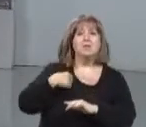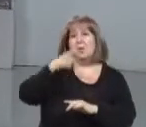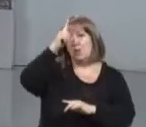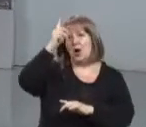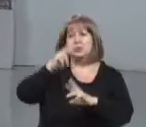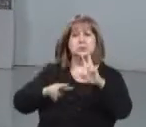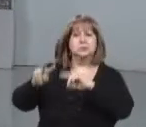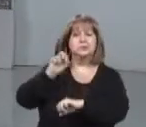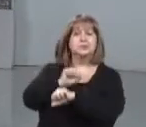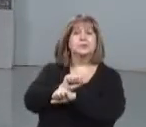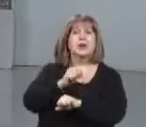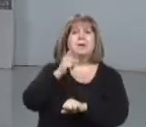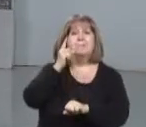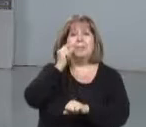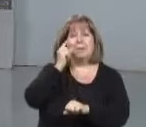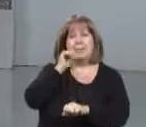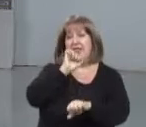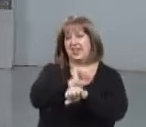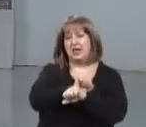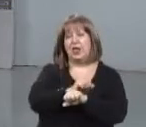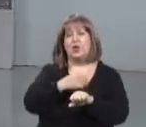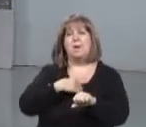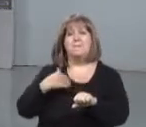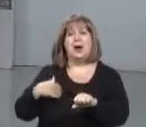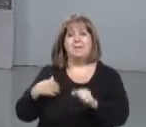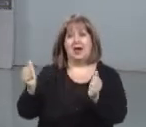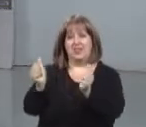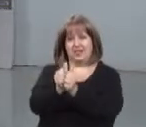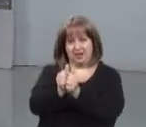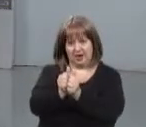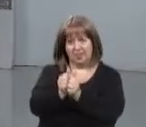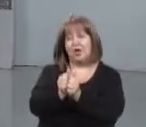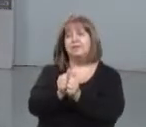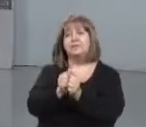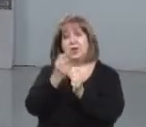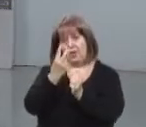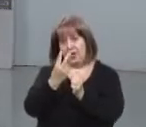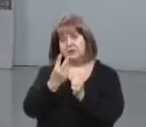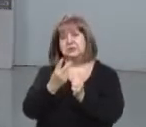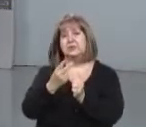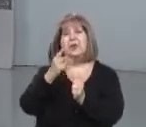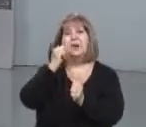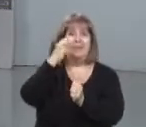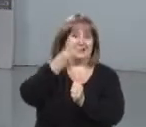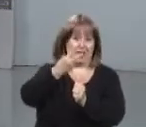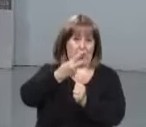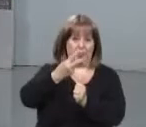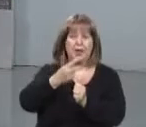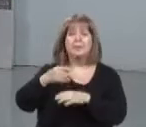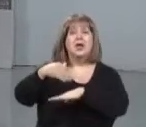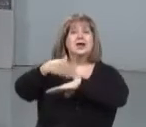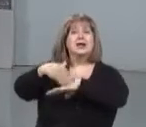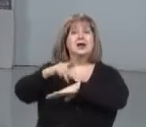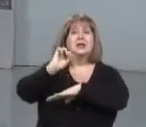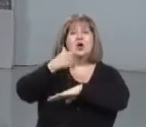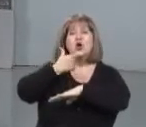detienen, tanto a la madre como al padrastro, es decir, a la pareja que estaba en ese momento. ¿Dónde ocurrió esto? En calle Los